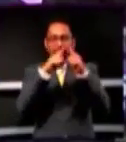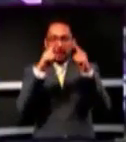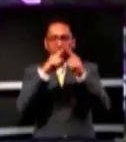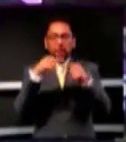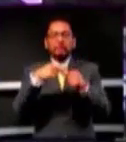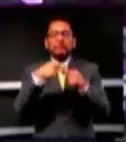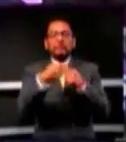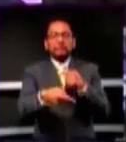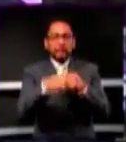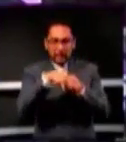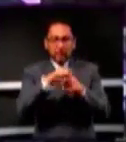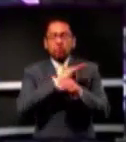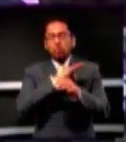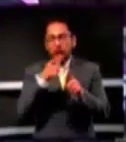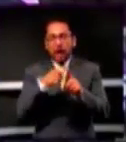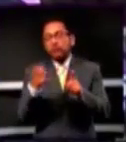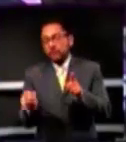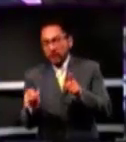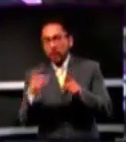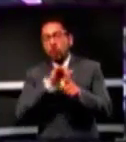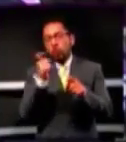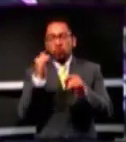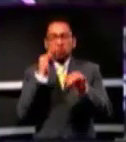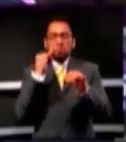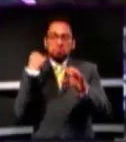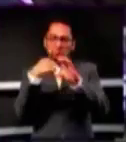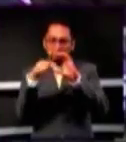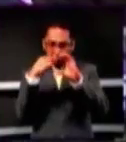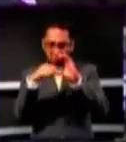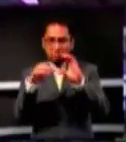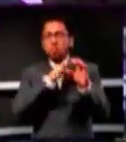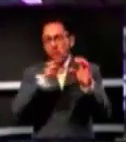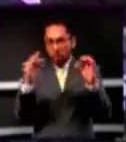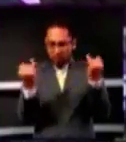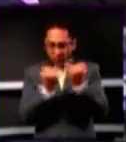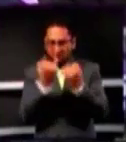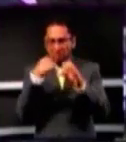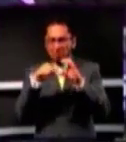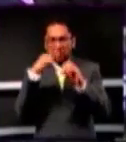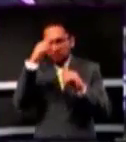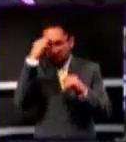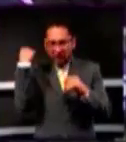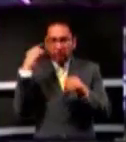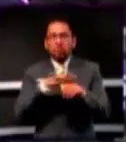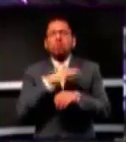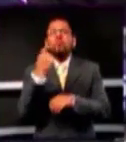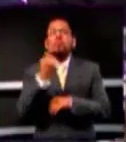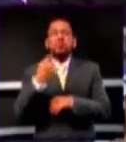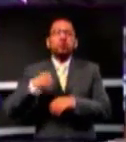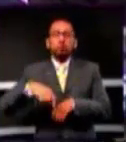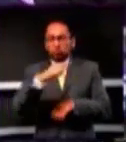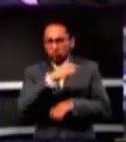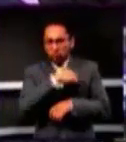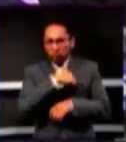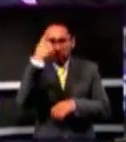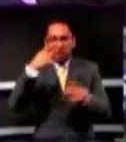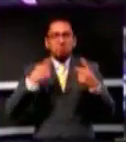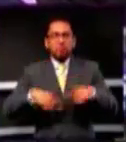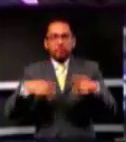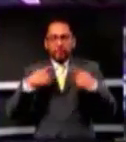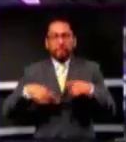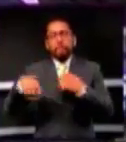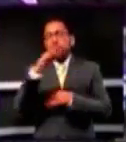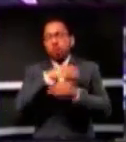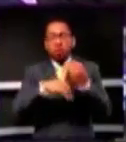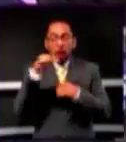nos pueden escribir por correo electrónico. Es muy fácil incluso hacer la operación por correo electrónico porque nosotros le proporcionamos a toda la gente que